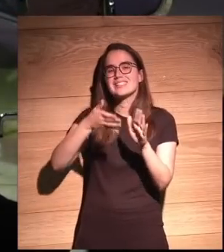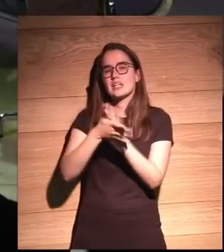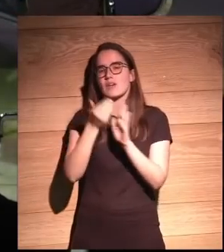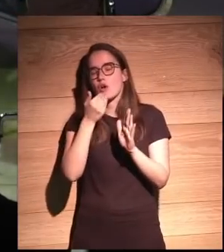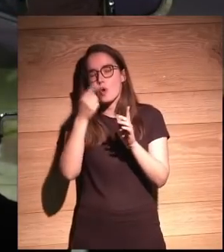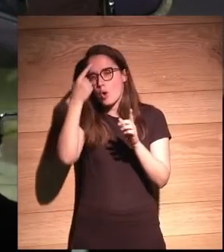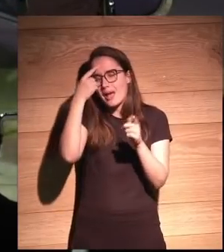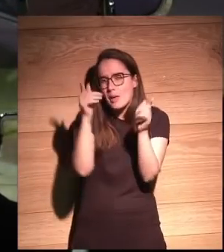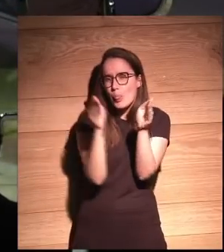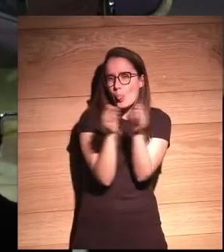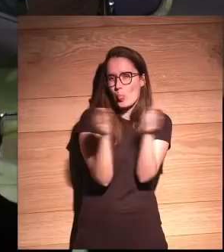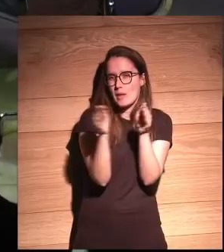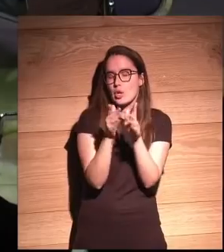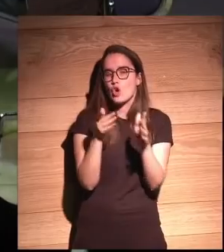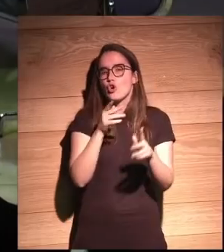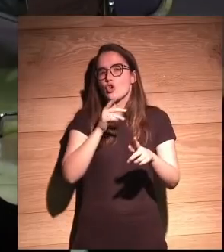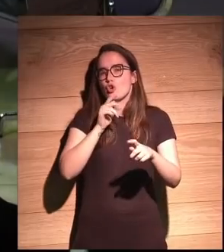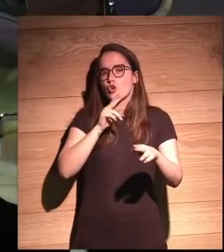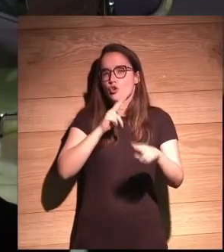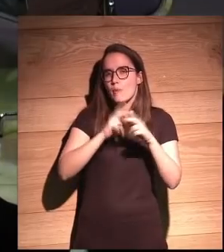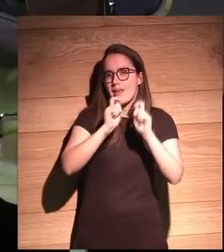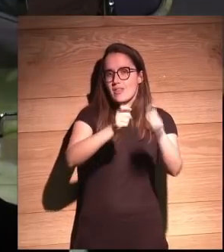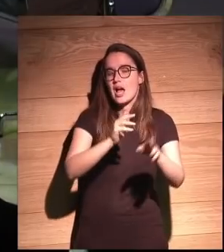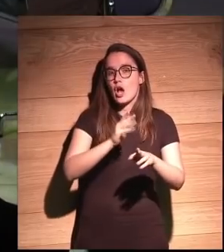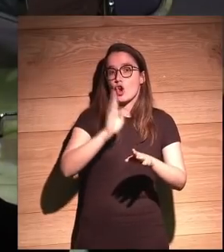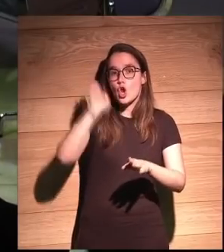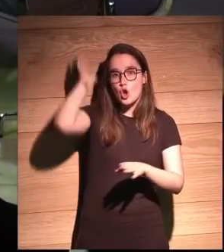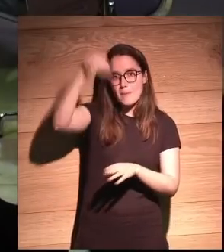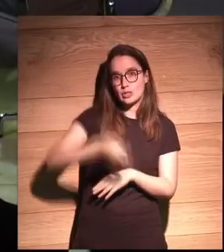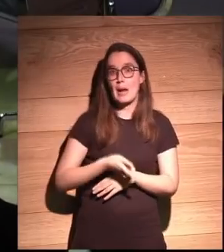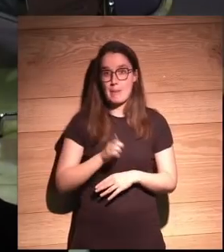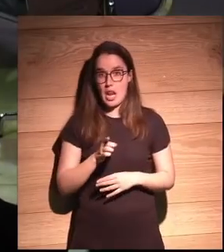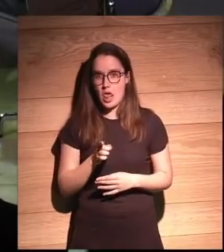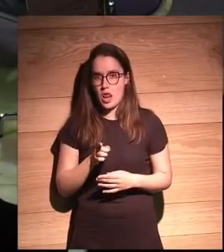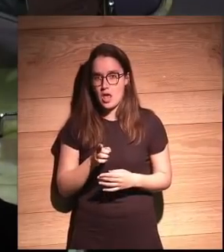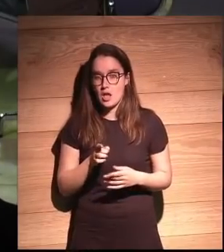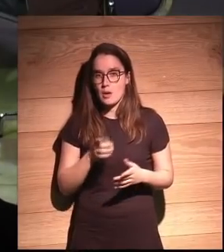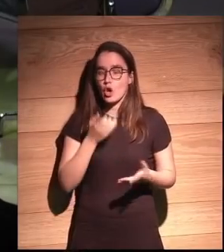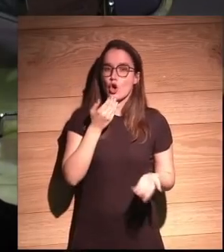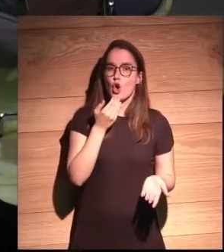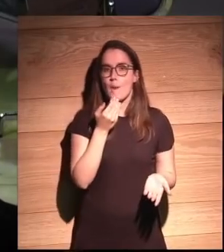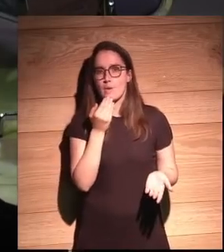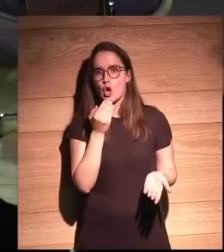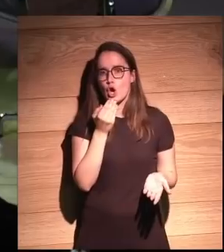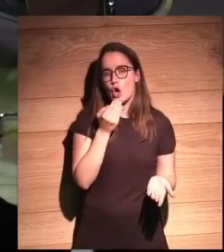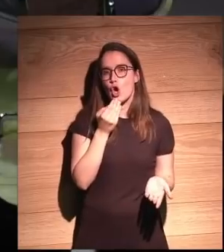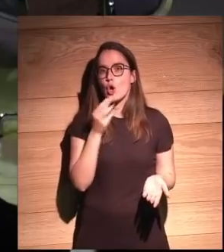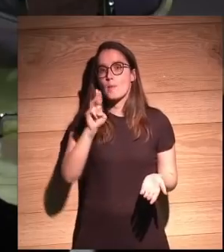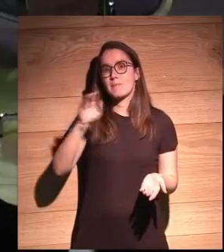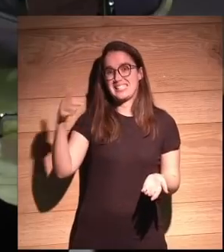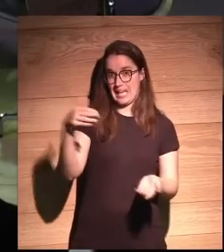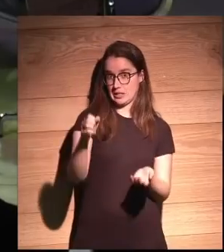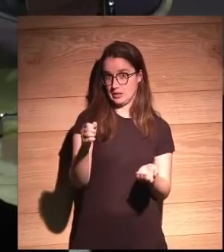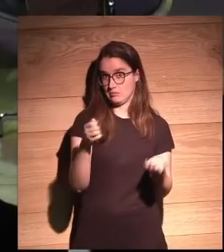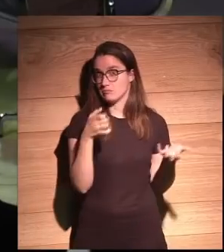mentecilla, pero es el nombre que le daban los romanos al pene. Al pene. Pero el equivalente sería picha. Picha.